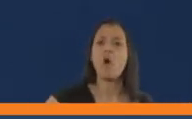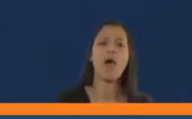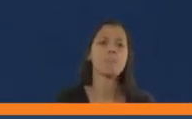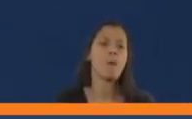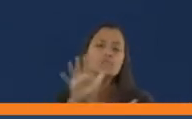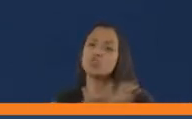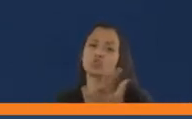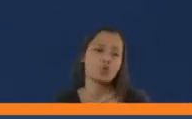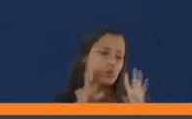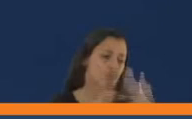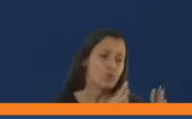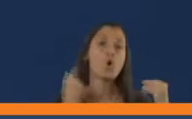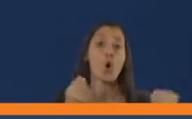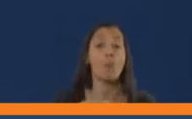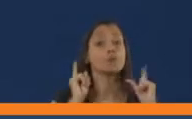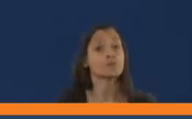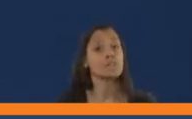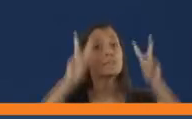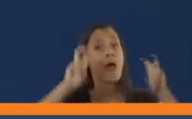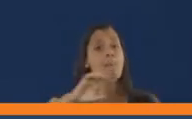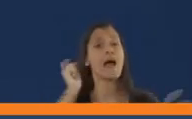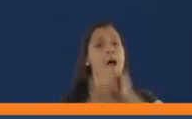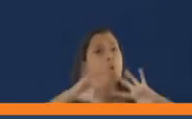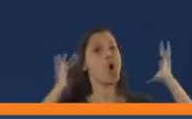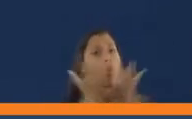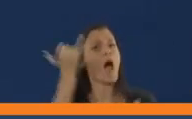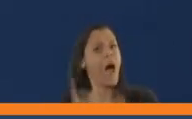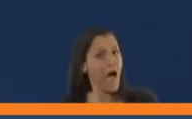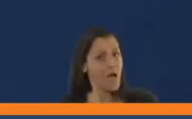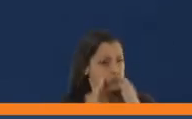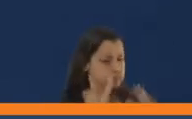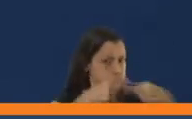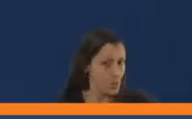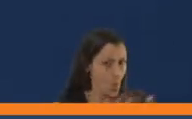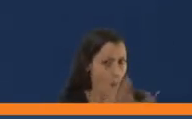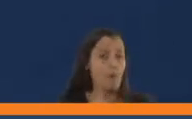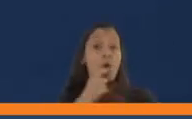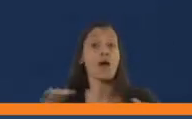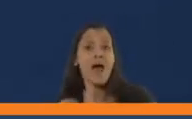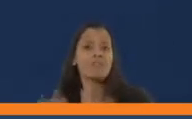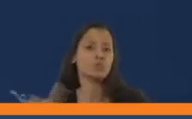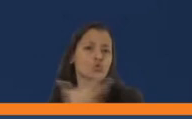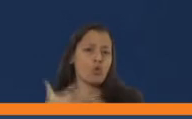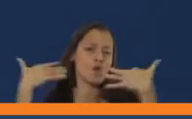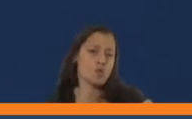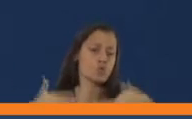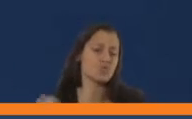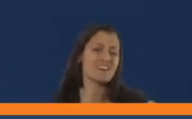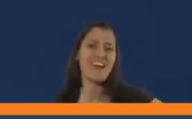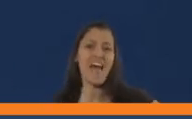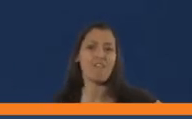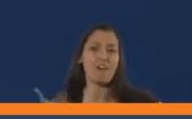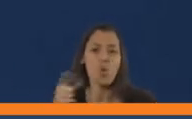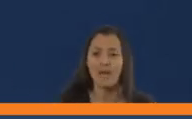el cambio climático también nos enfrenta a nuevos desafíos el caribe lo padece de modo dramático y